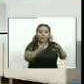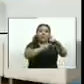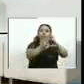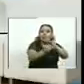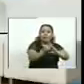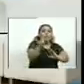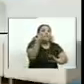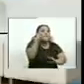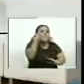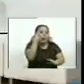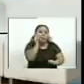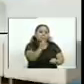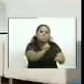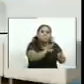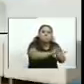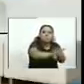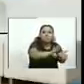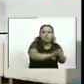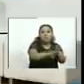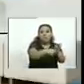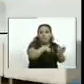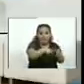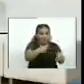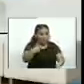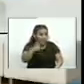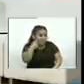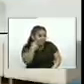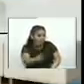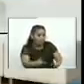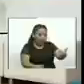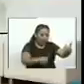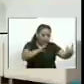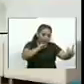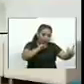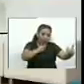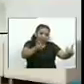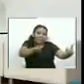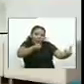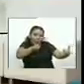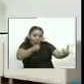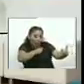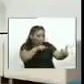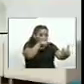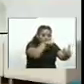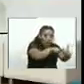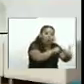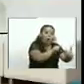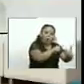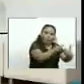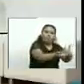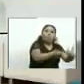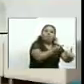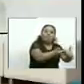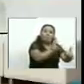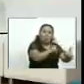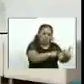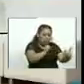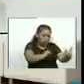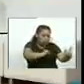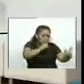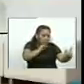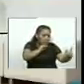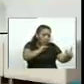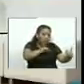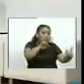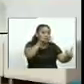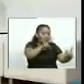pólvora prohibida. Ya escuchábamos ahí la conversación que se tenía con quienes hicieron el reportaje con personas que están distribuyendo y vendiendo este